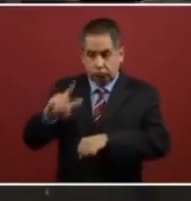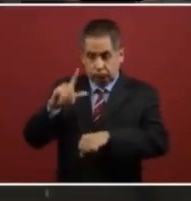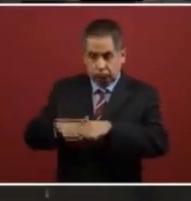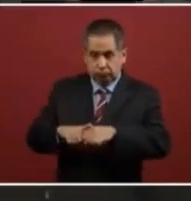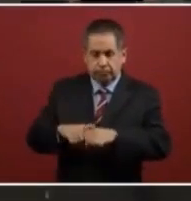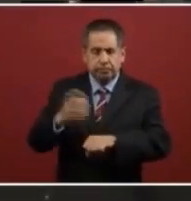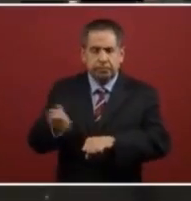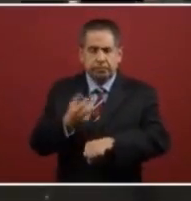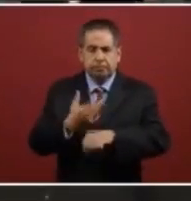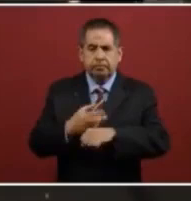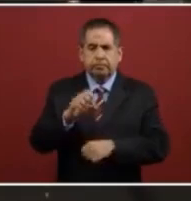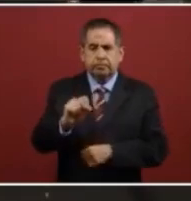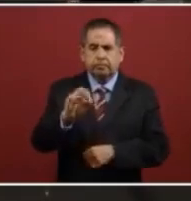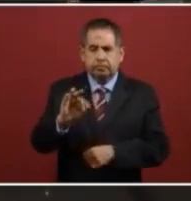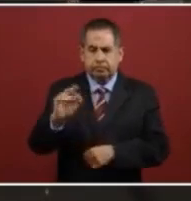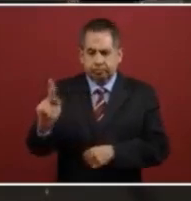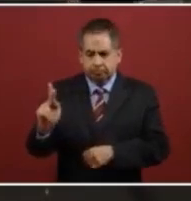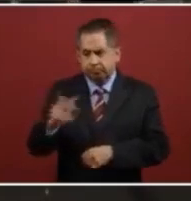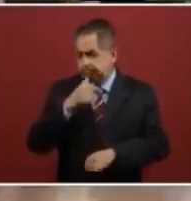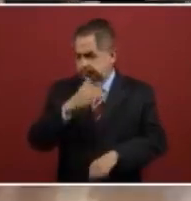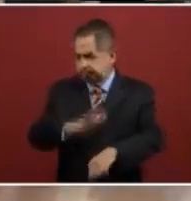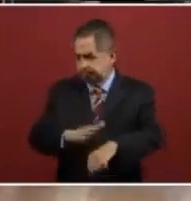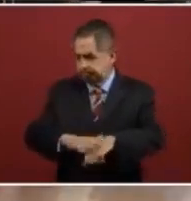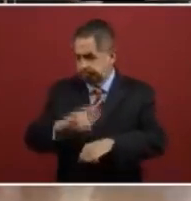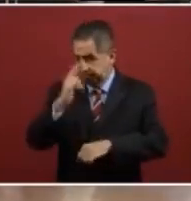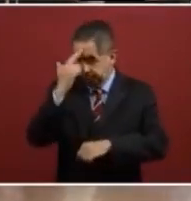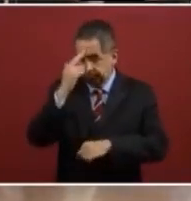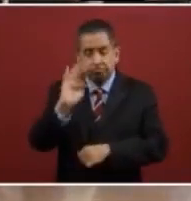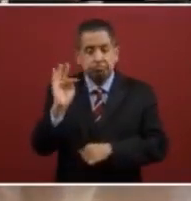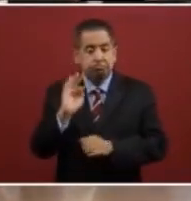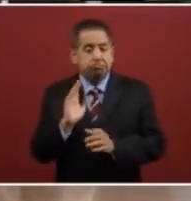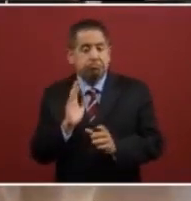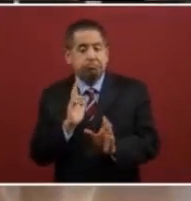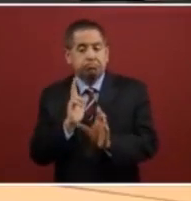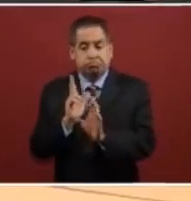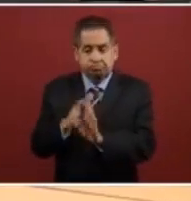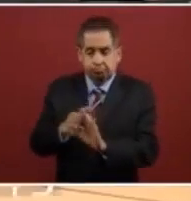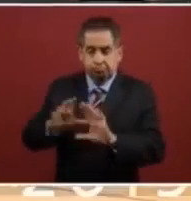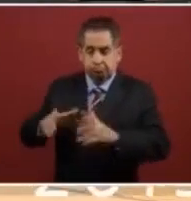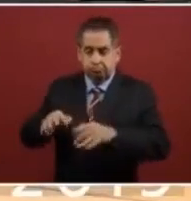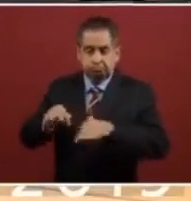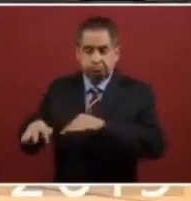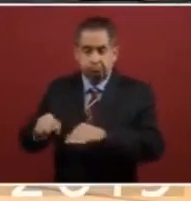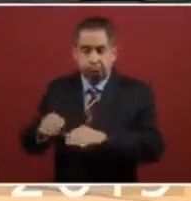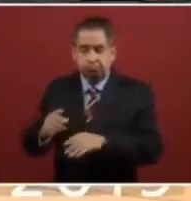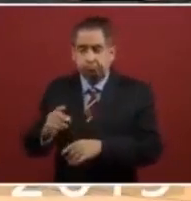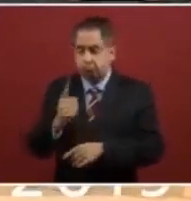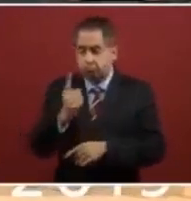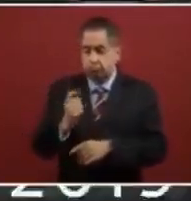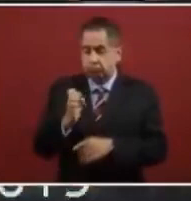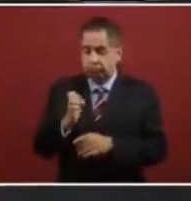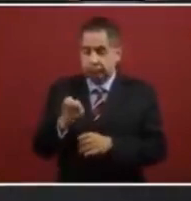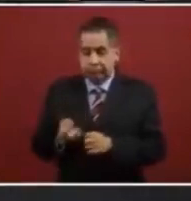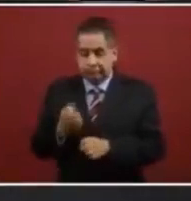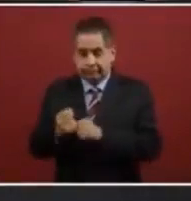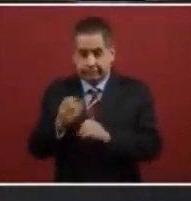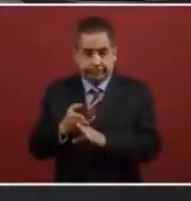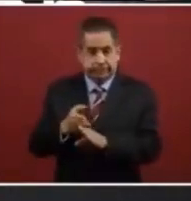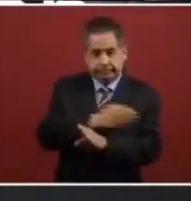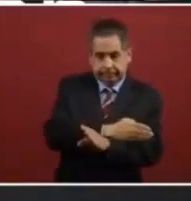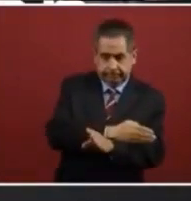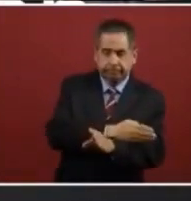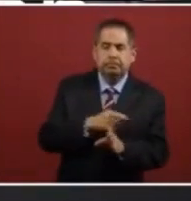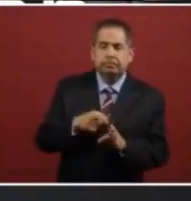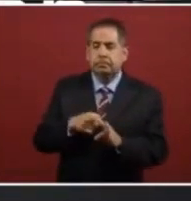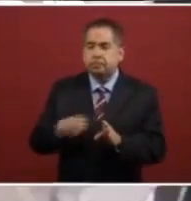Secretaría de la Función Pública te recuerda que Public si ingresaste al agencies. servicio público if antes you del worked 1 in de a enero de public este service año, before durante mayo January